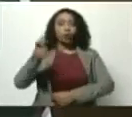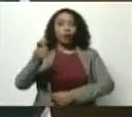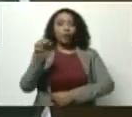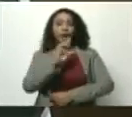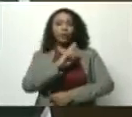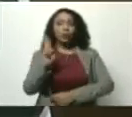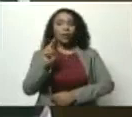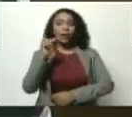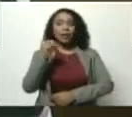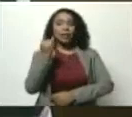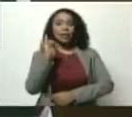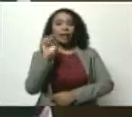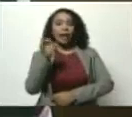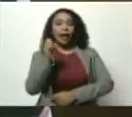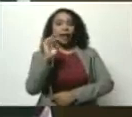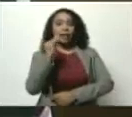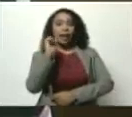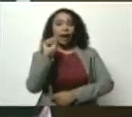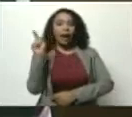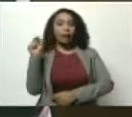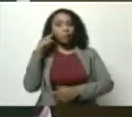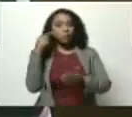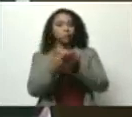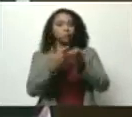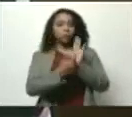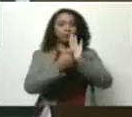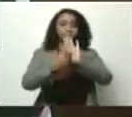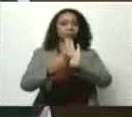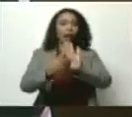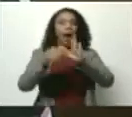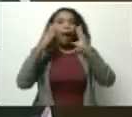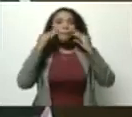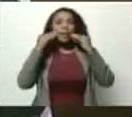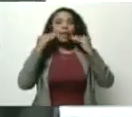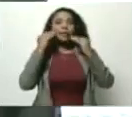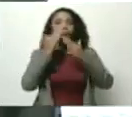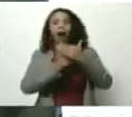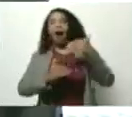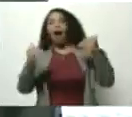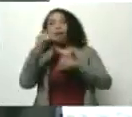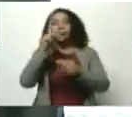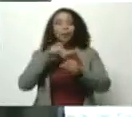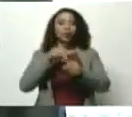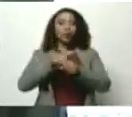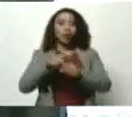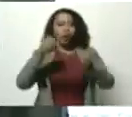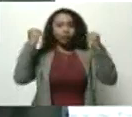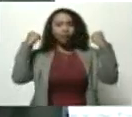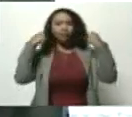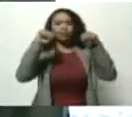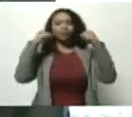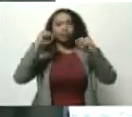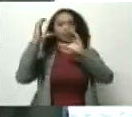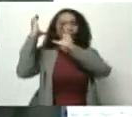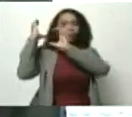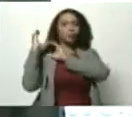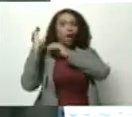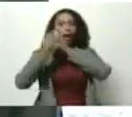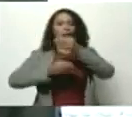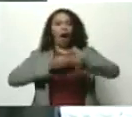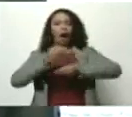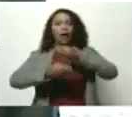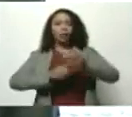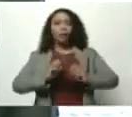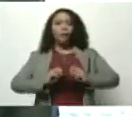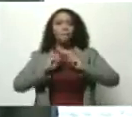ha demostrado tener una amplia experiencia en la industria petrolera y que en el ejercicio de su cargo ha generado